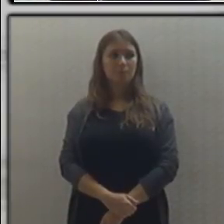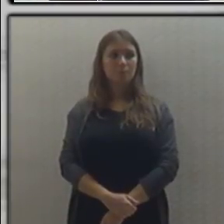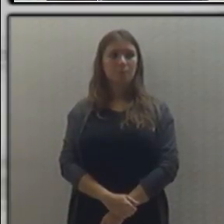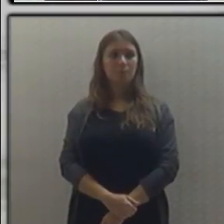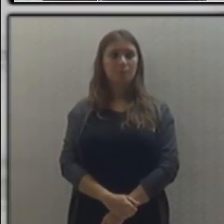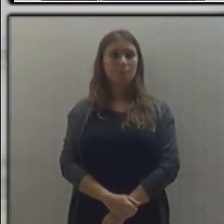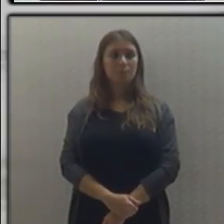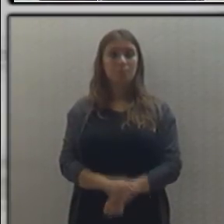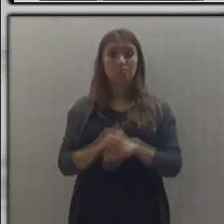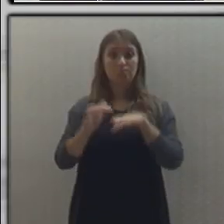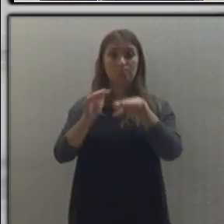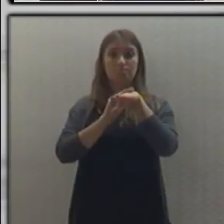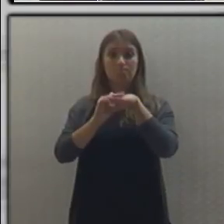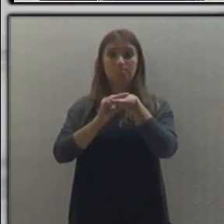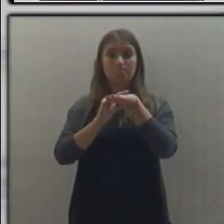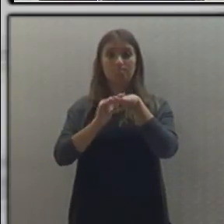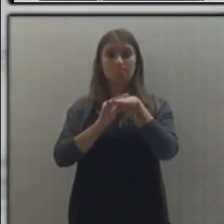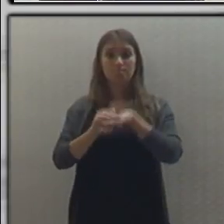Perdonad, pero